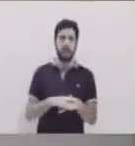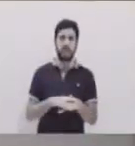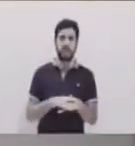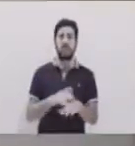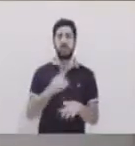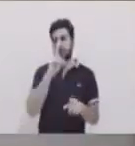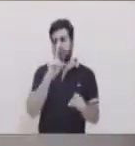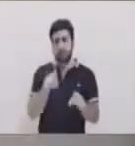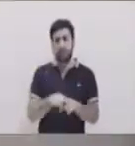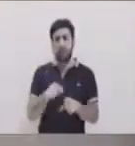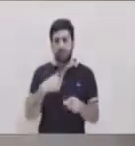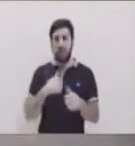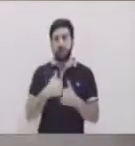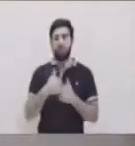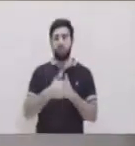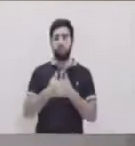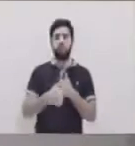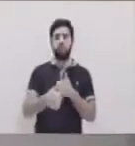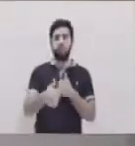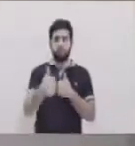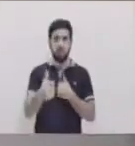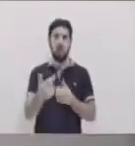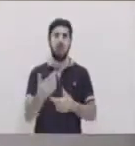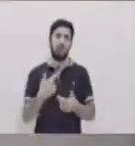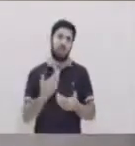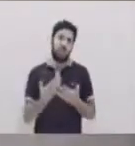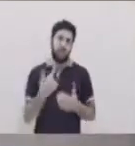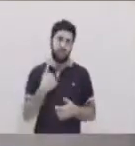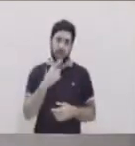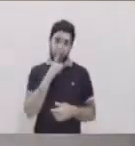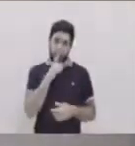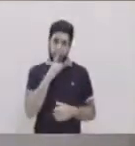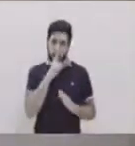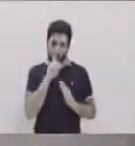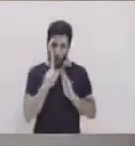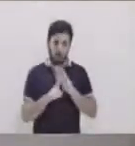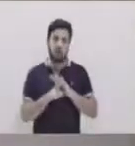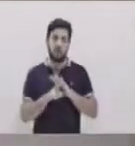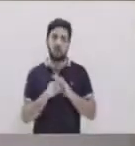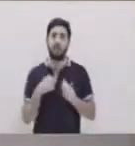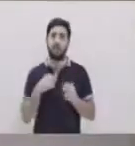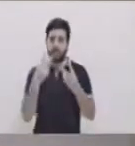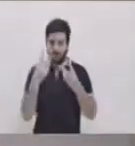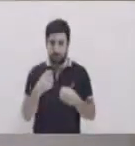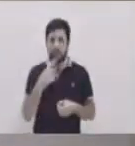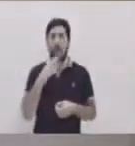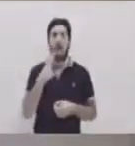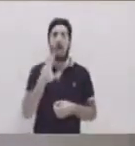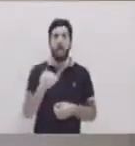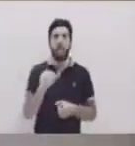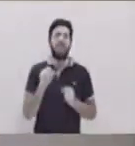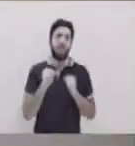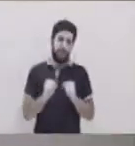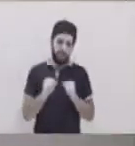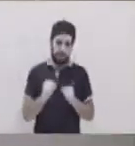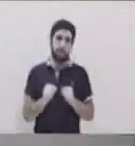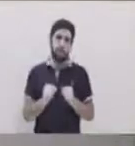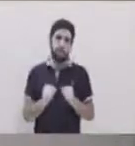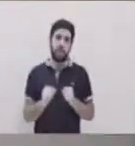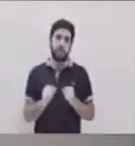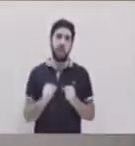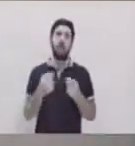porque también sé de que después de haber guardado mucho silencio, el hablar nuevamente es muy